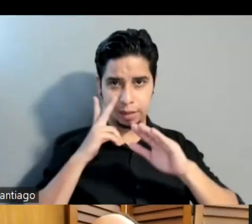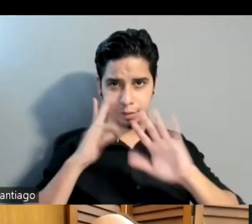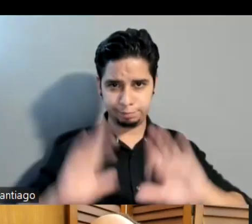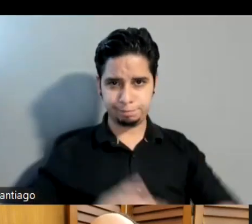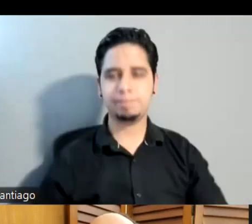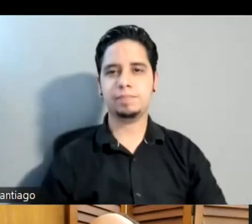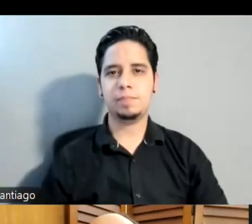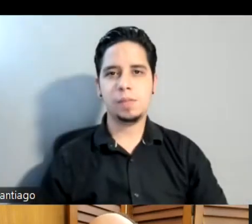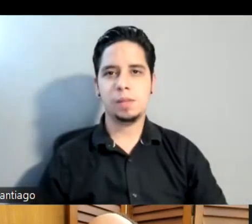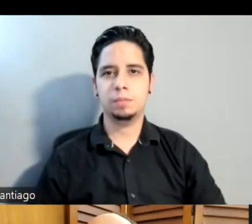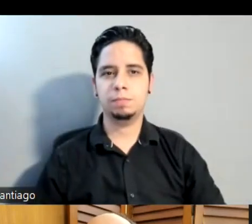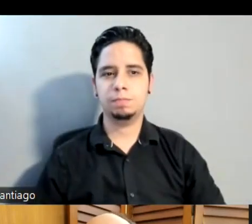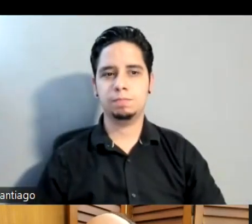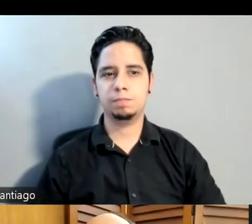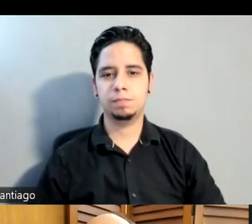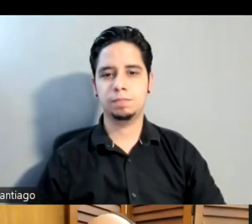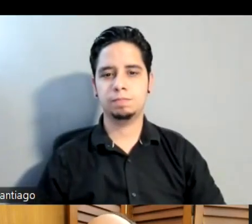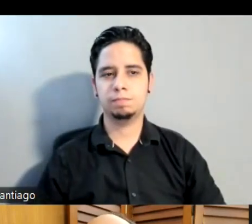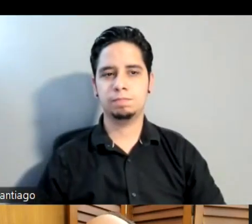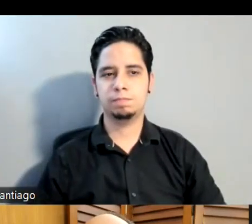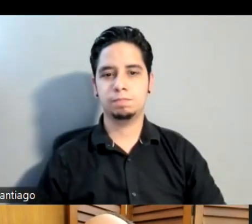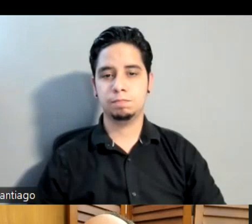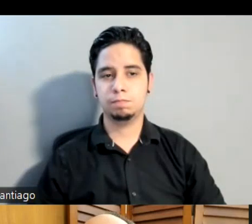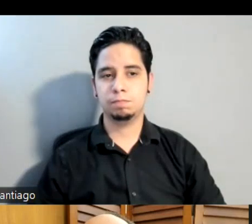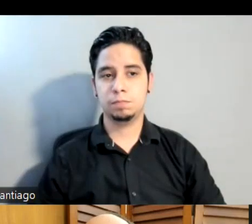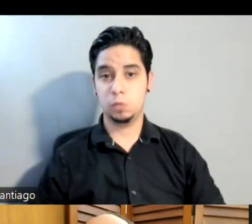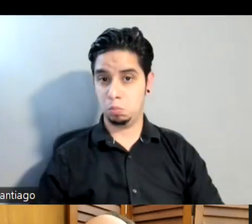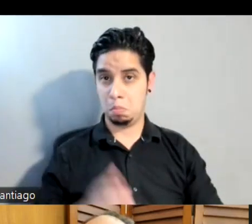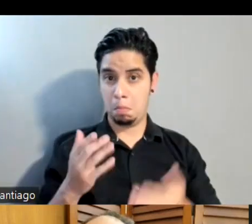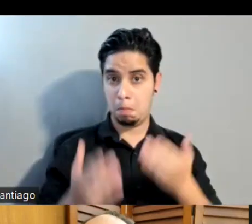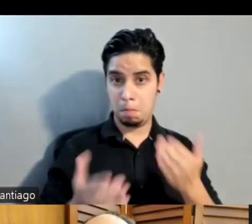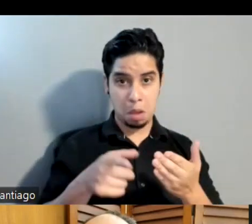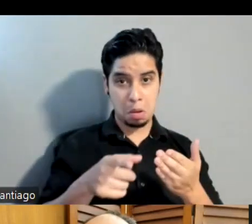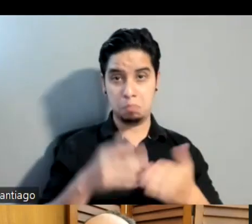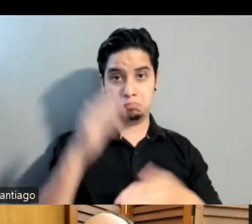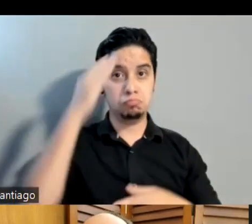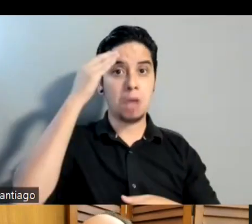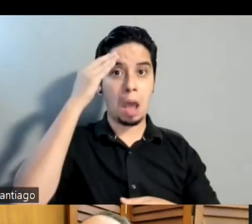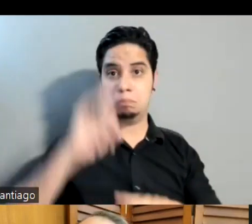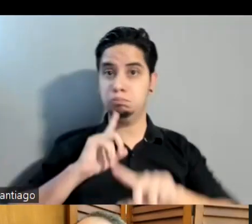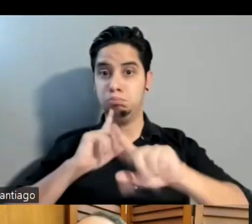¿Ok? Tú pendiente. Digo, que uno nunca sabe, puede que Jorge Armando sepa la contestación.